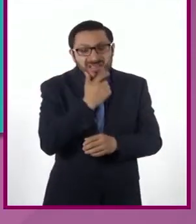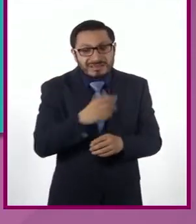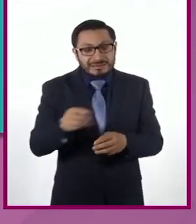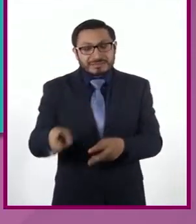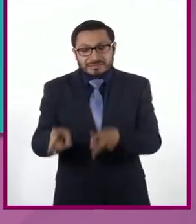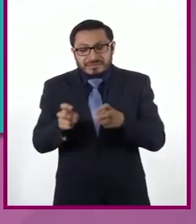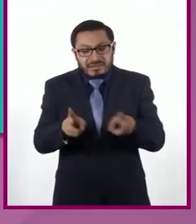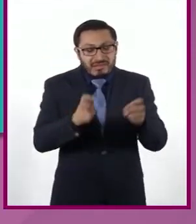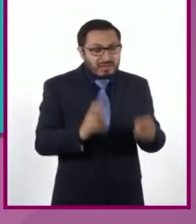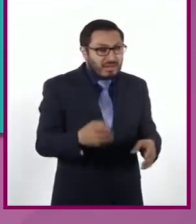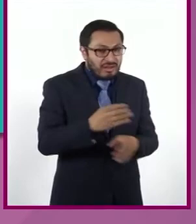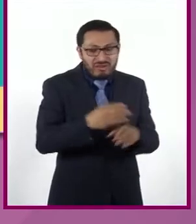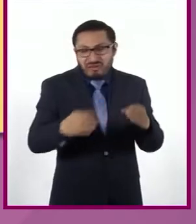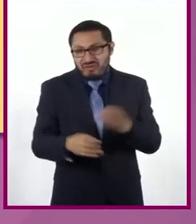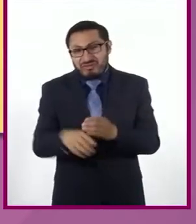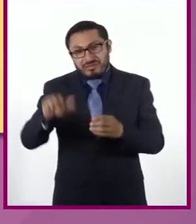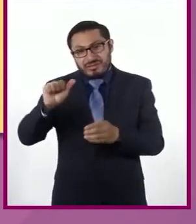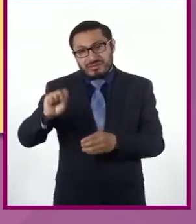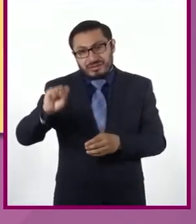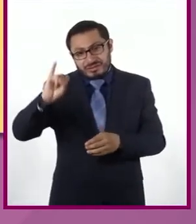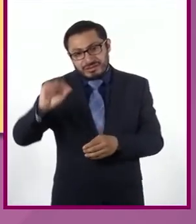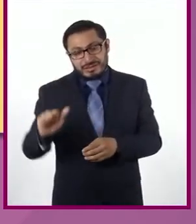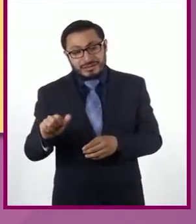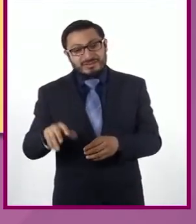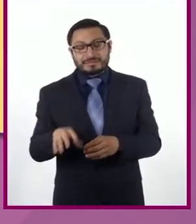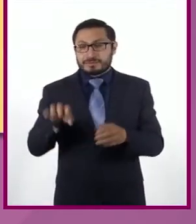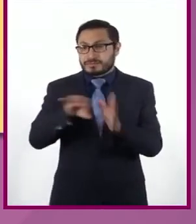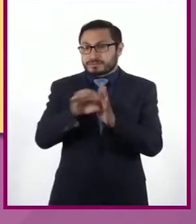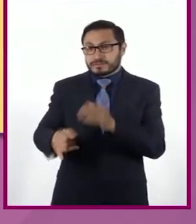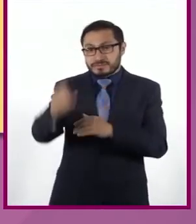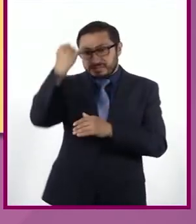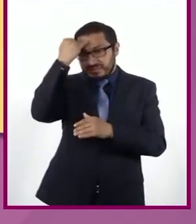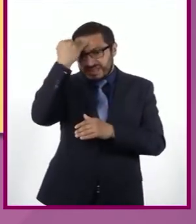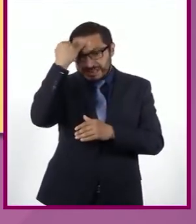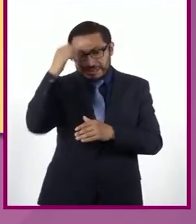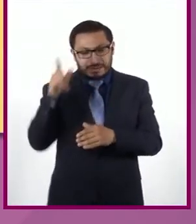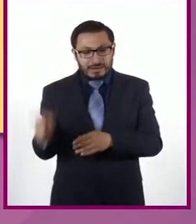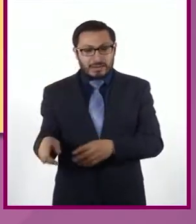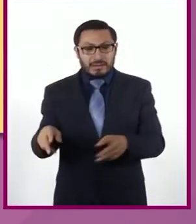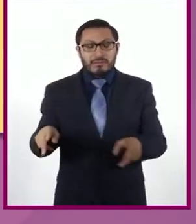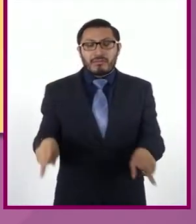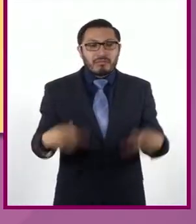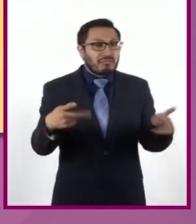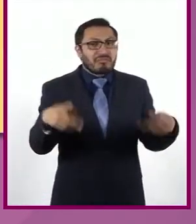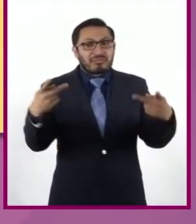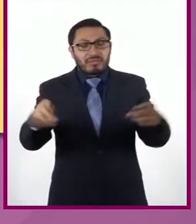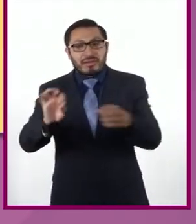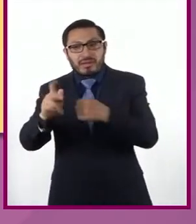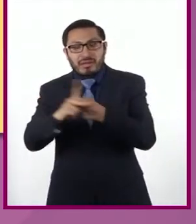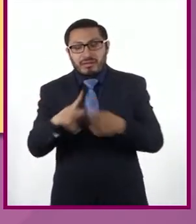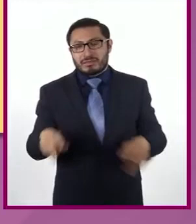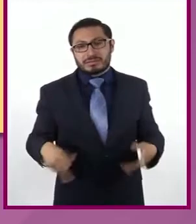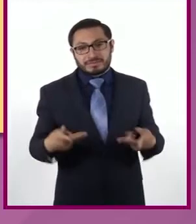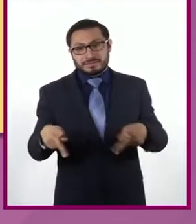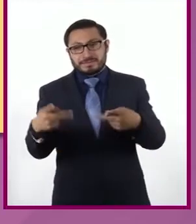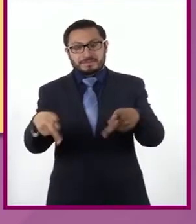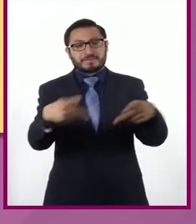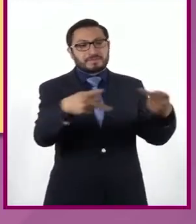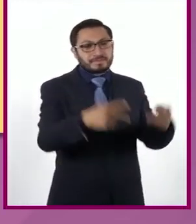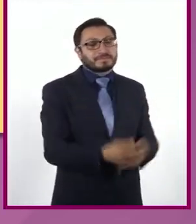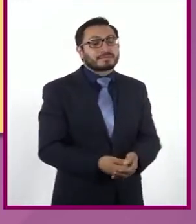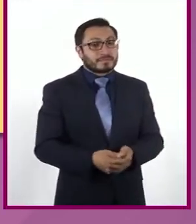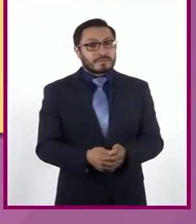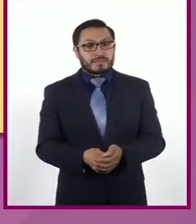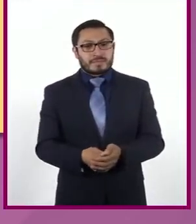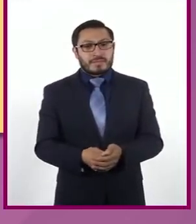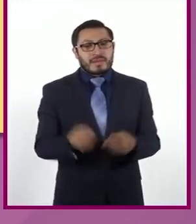Por ejemplo, en la India, comenzó a elaborar manufacturas y a exportarlas al resto de Europa. La aparición